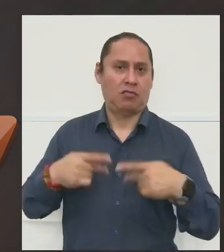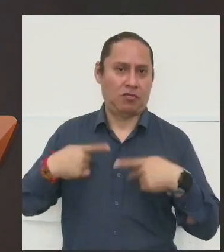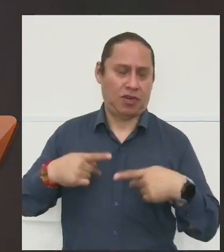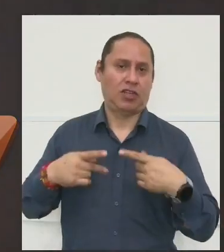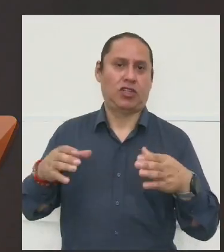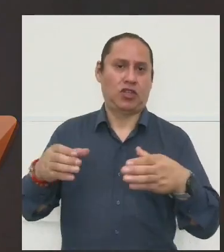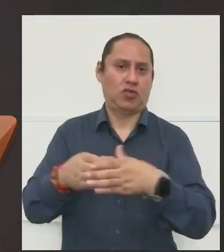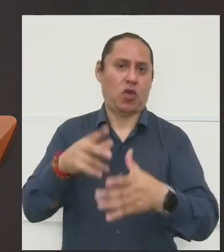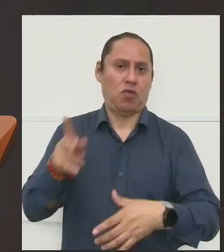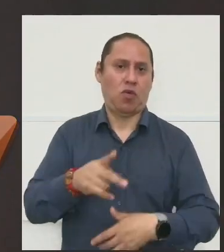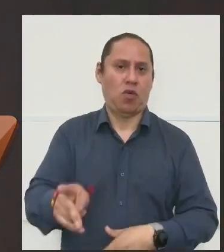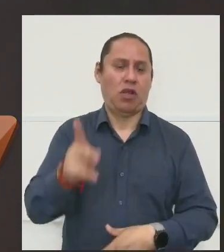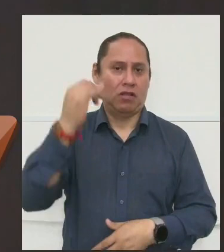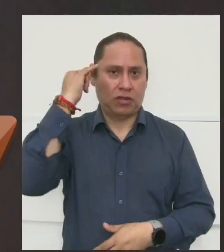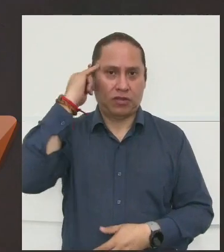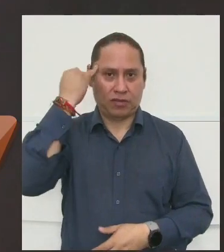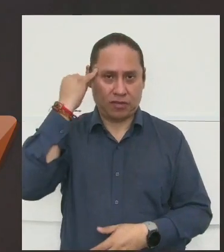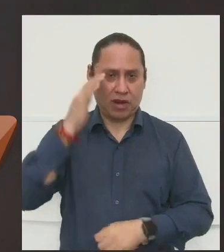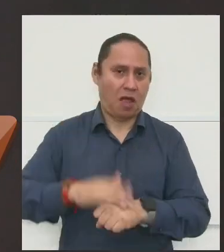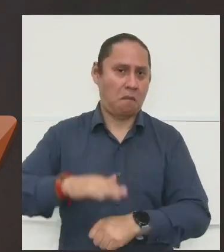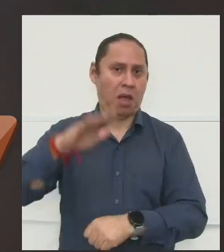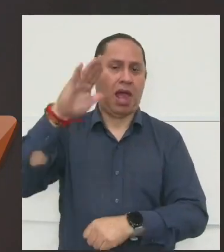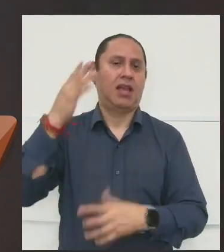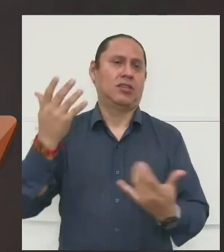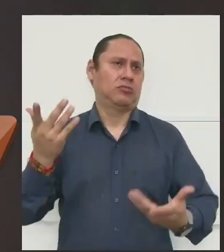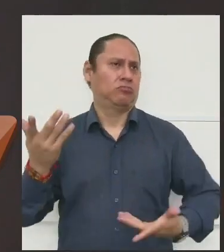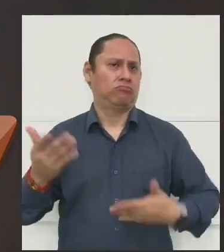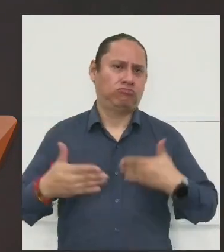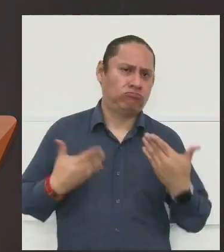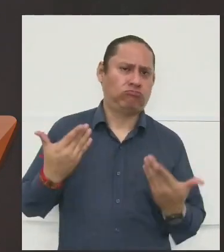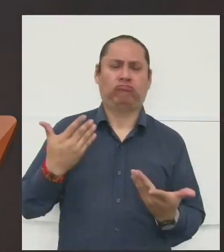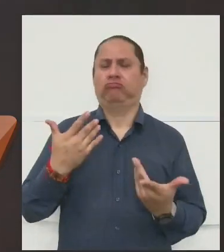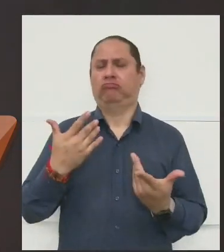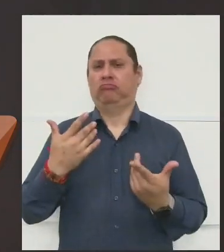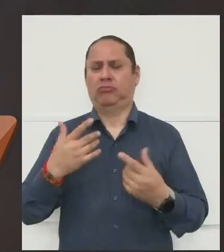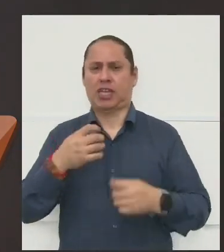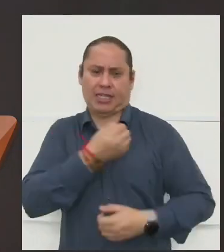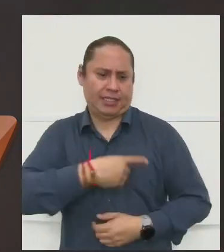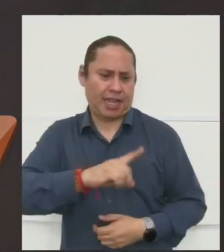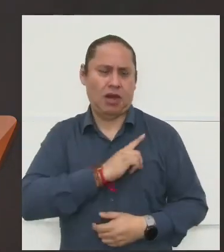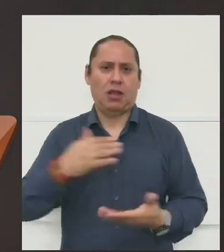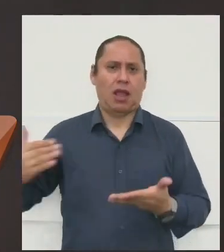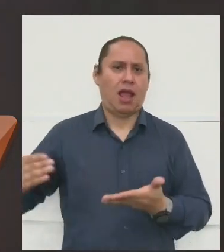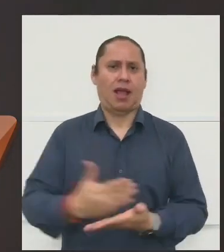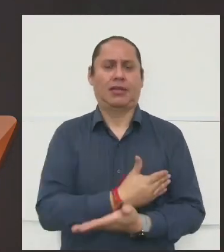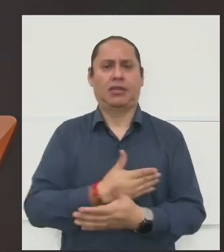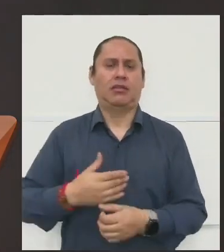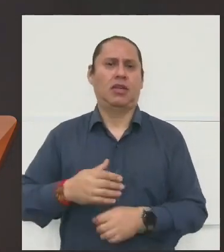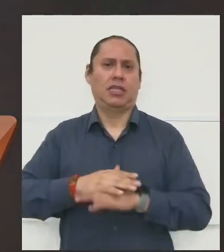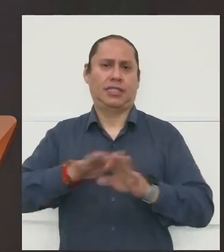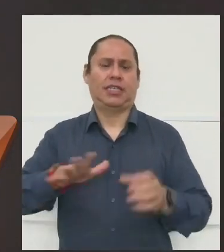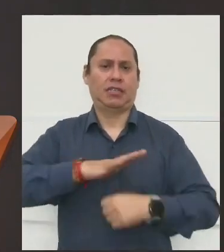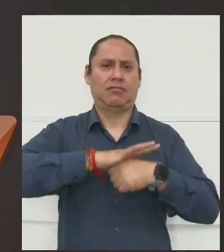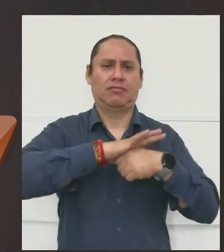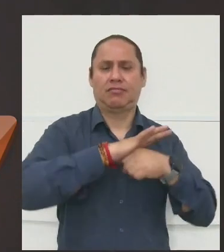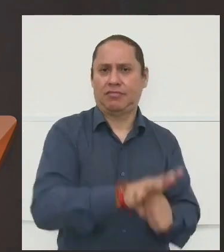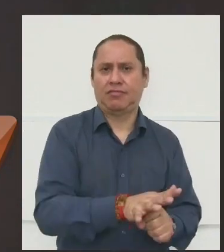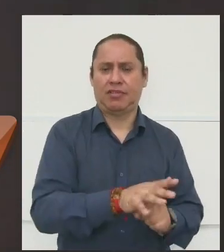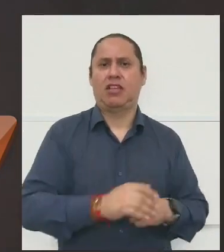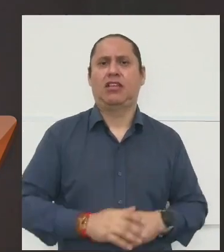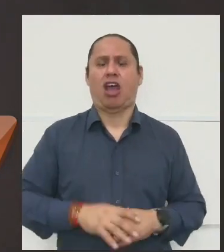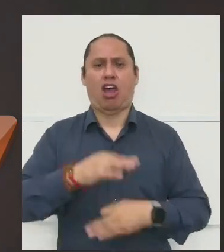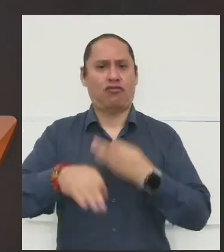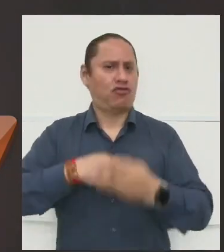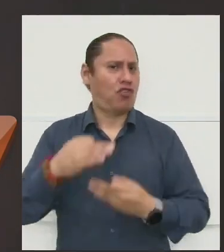los pueblos originarios el más alto disfrute de la salud integral y el acceso sin discriminación a todos los